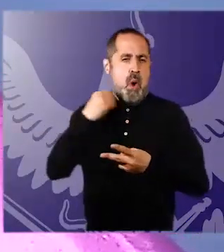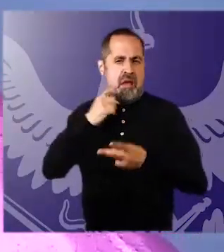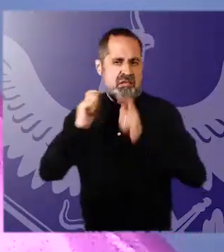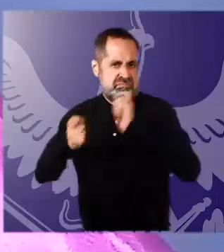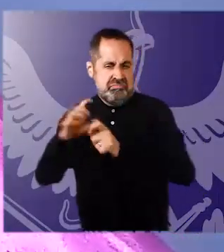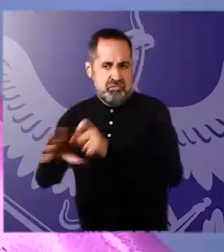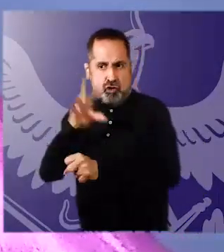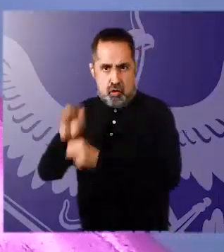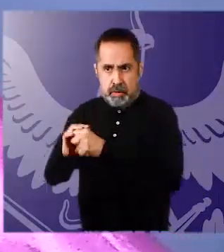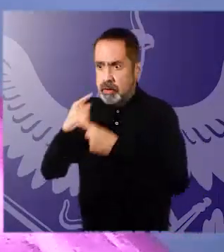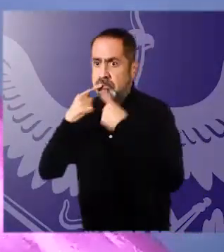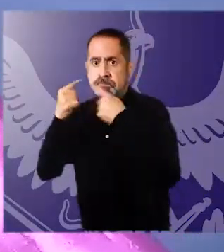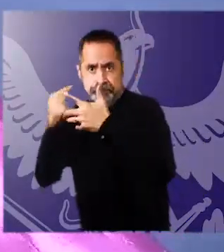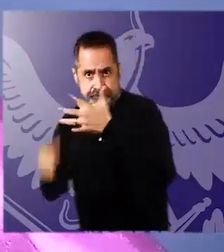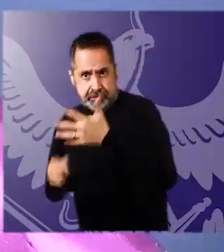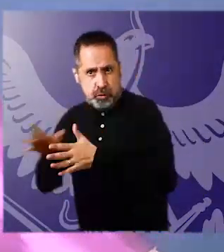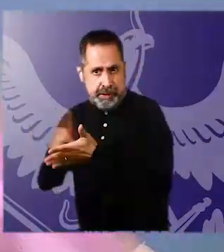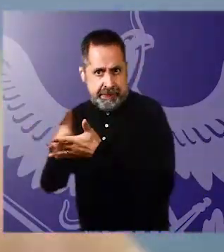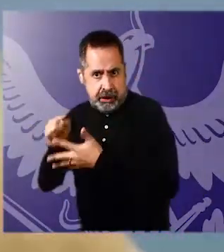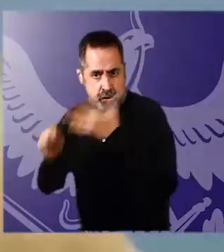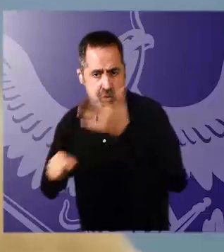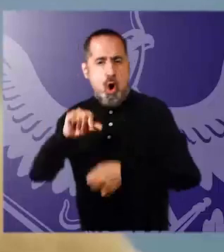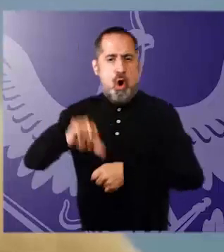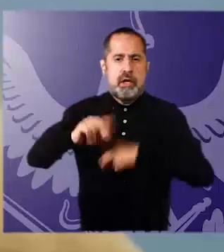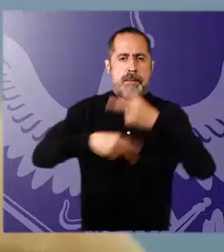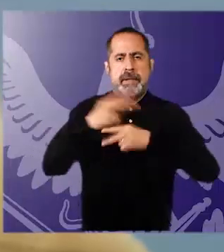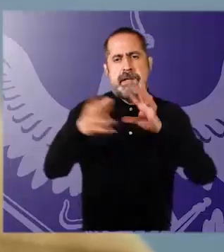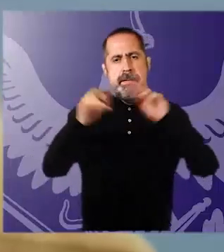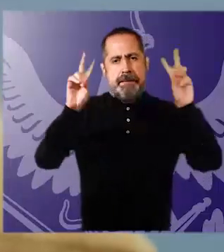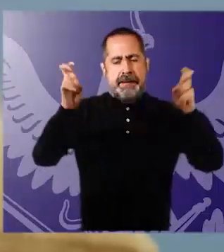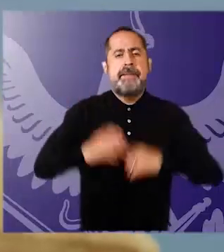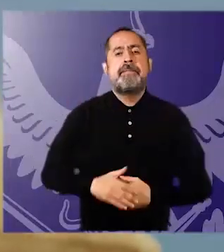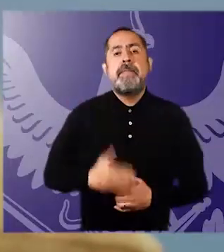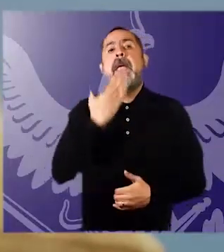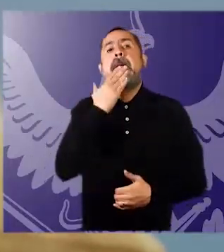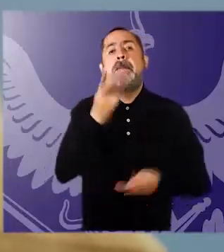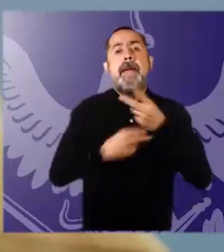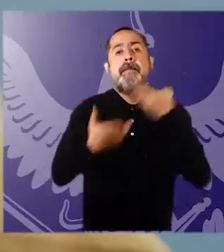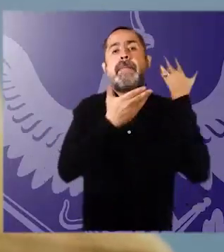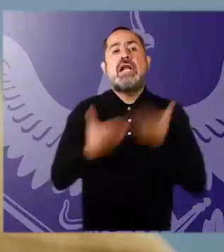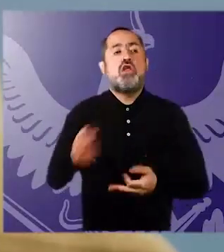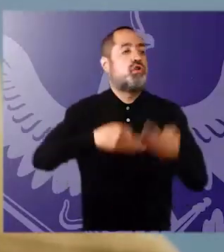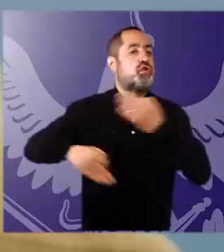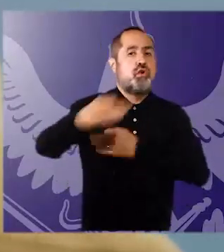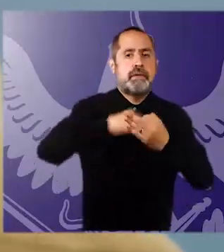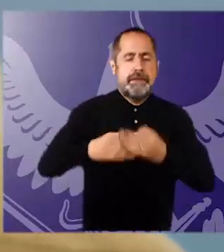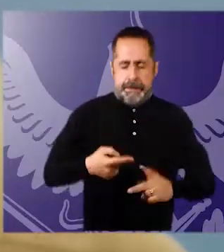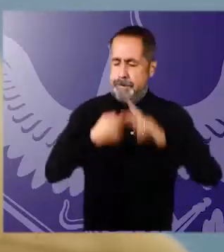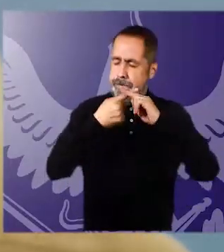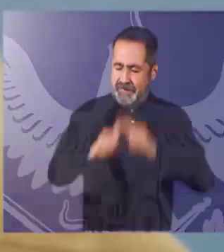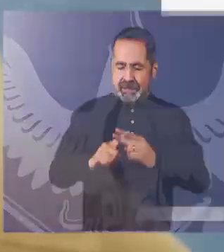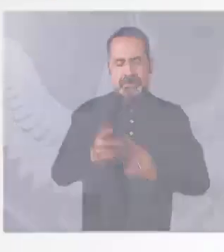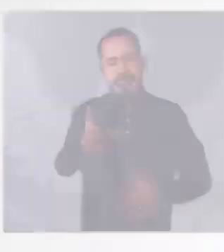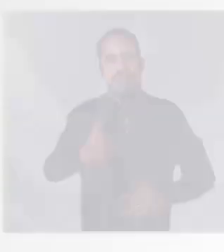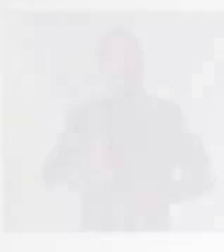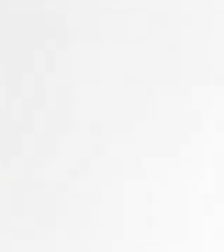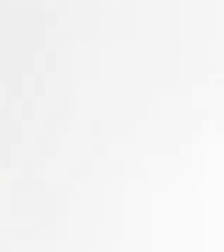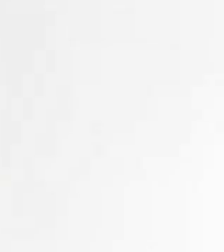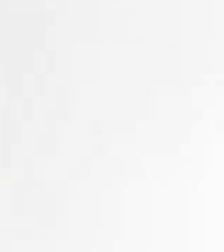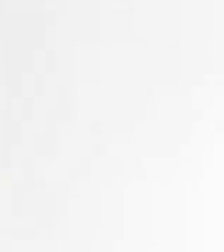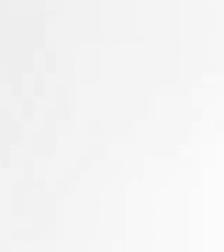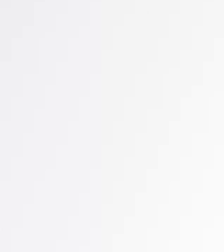derechos sexuales y reproductivos, profundizarán sobre el tema y sus efectos. Sean bienvenidas, bienvenidos,